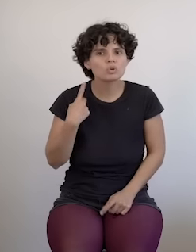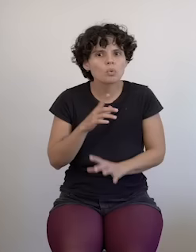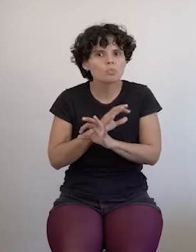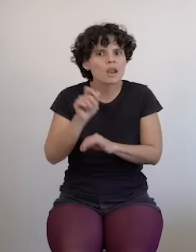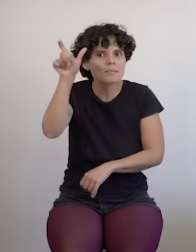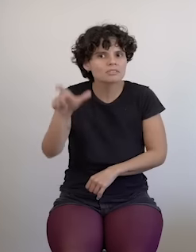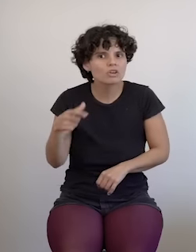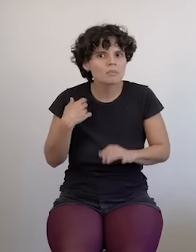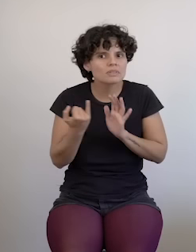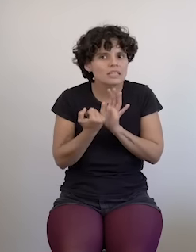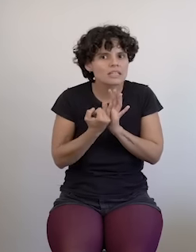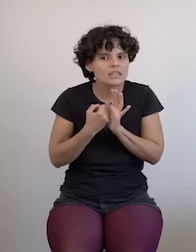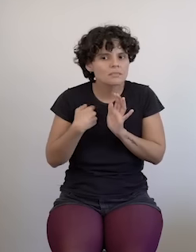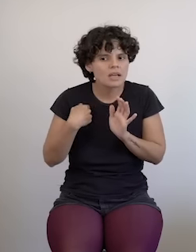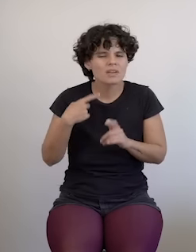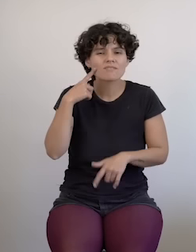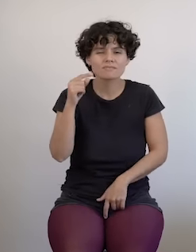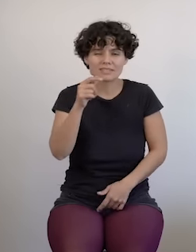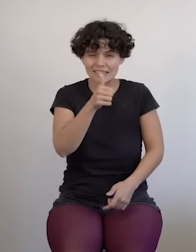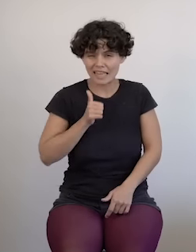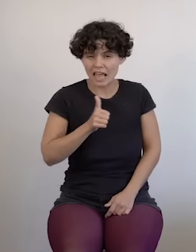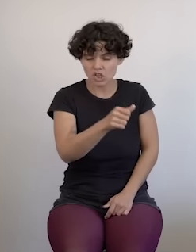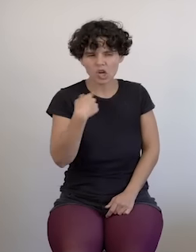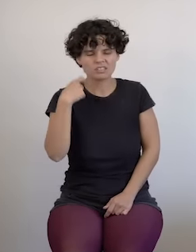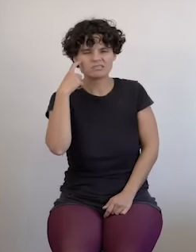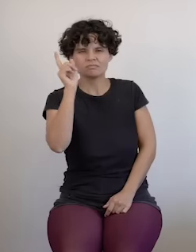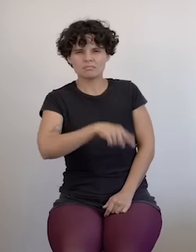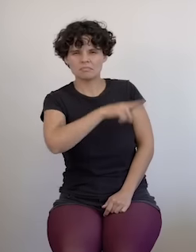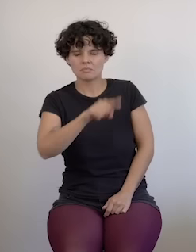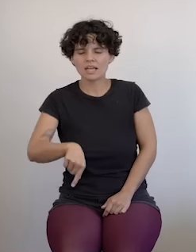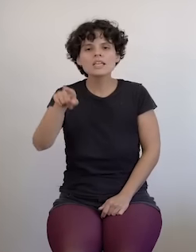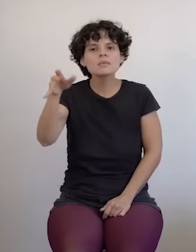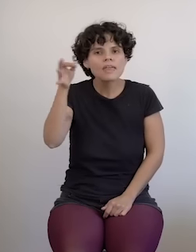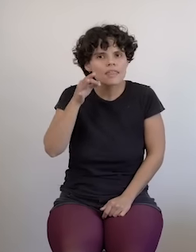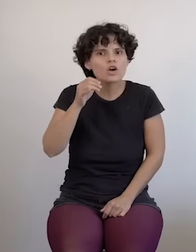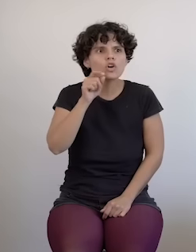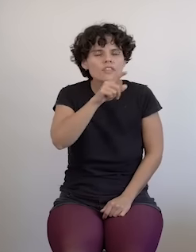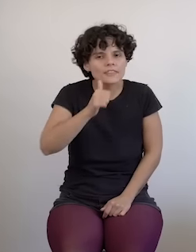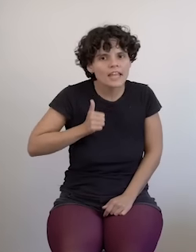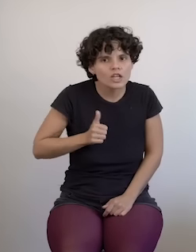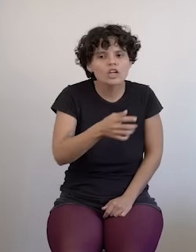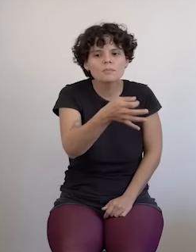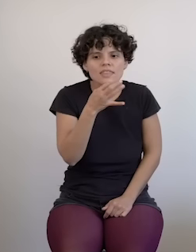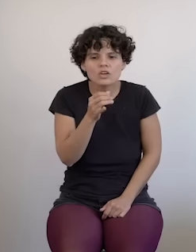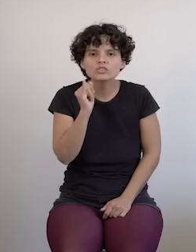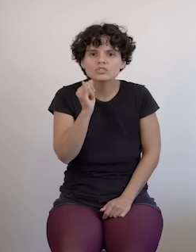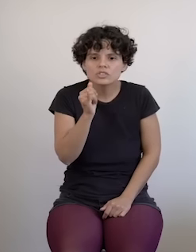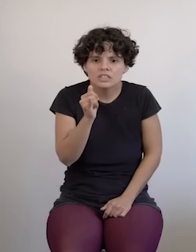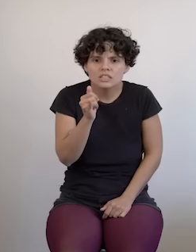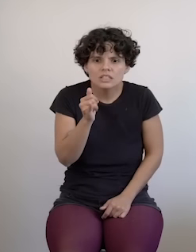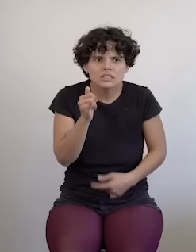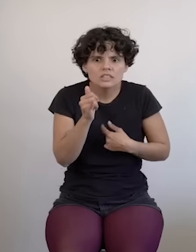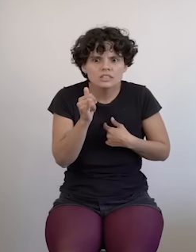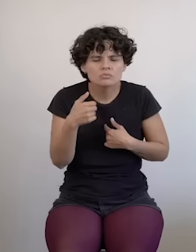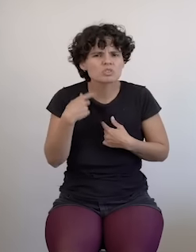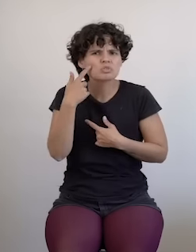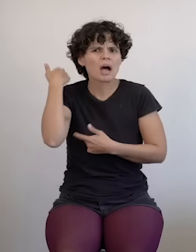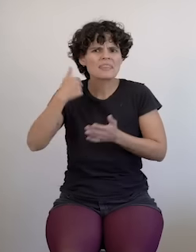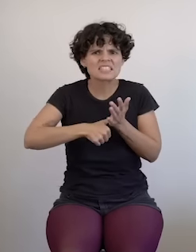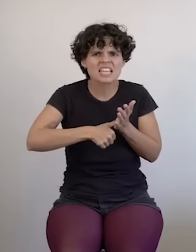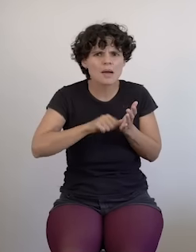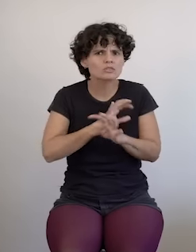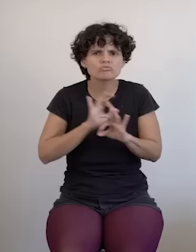ay, que nunca esto, que se identificaran tanto. Y la loca me tenía mal, igual, me dice, lo estáis haciendo súper bien, ¿cachai? Y yo veo mi nombre, el elegante,